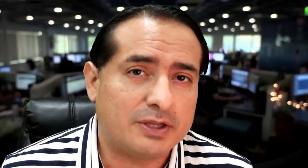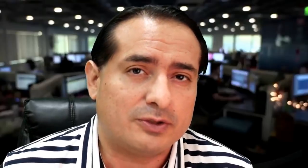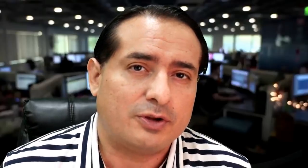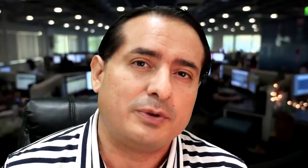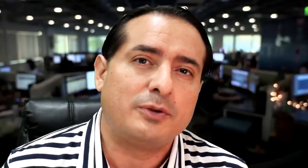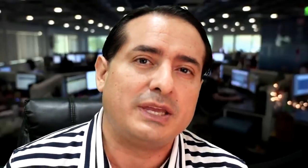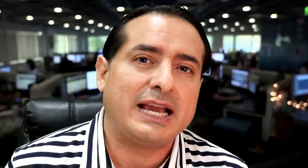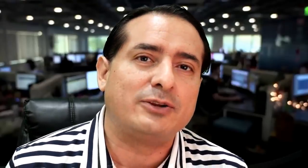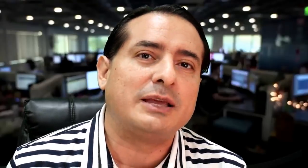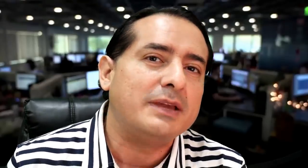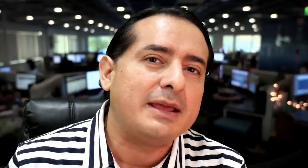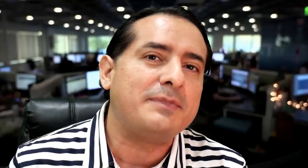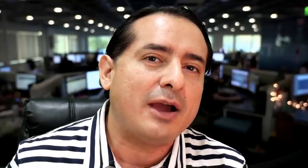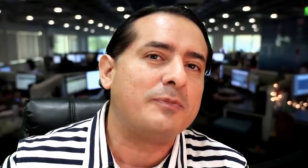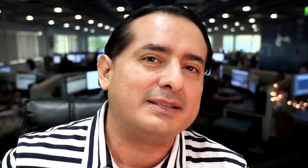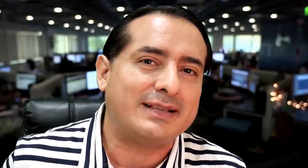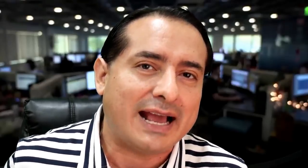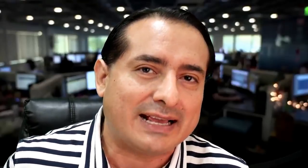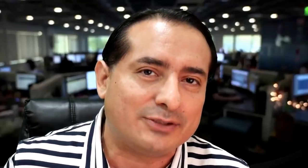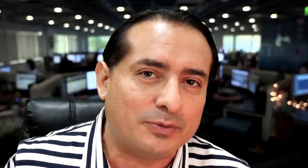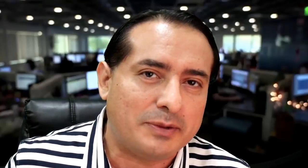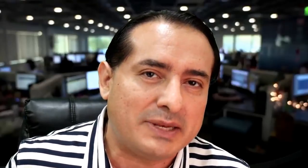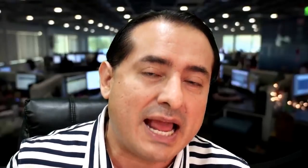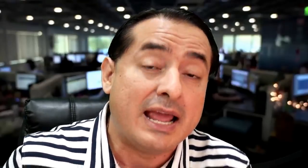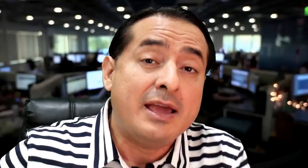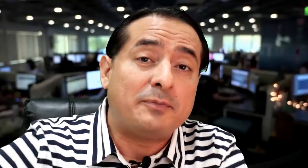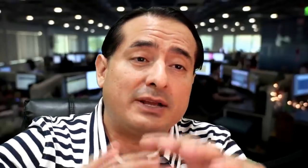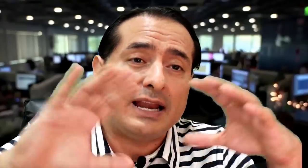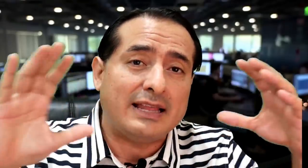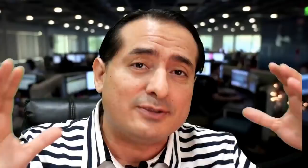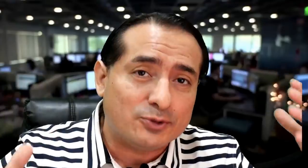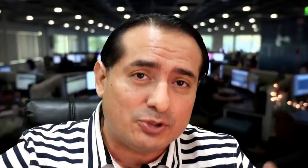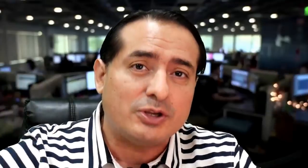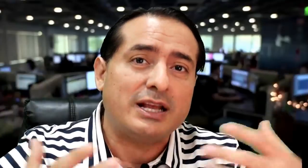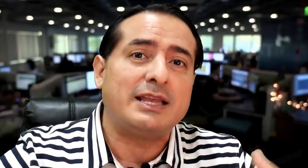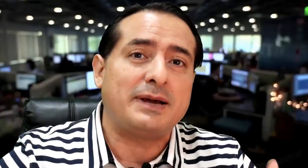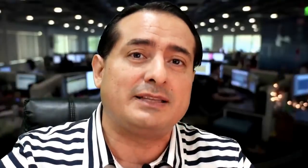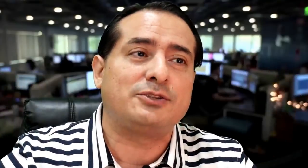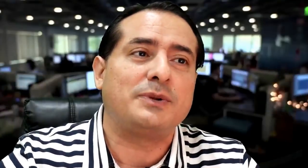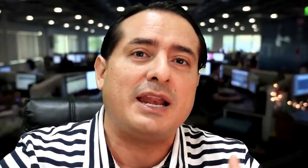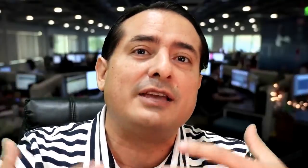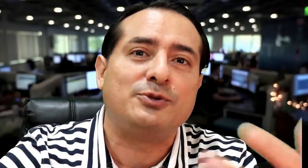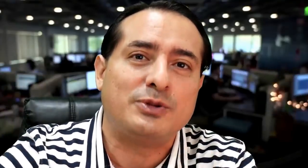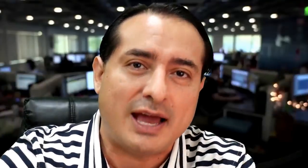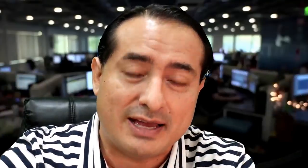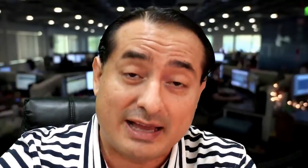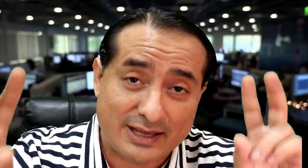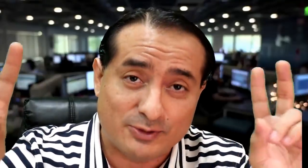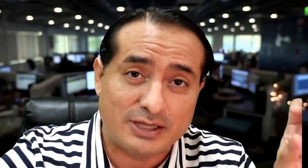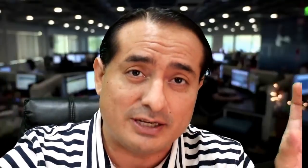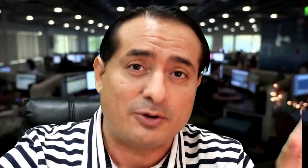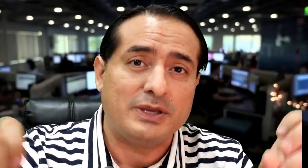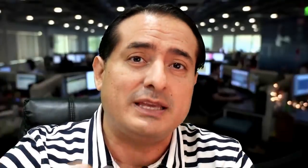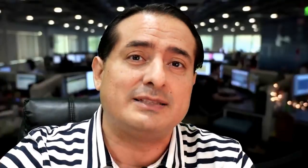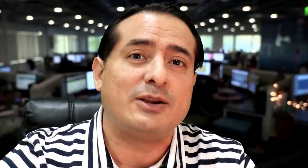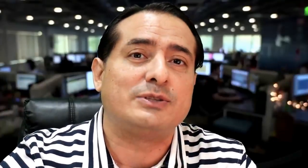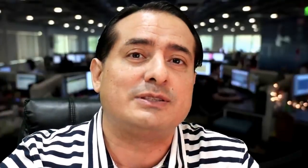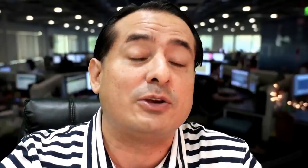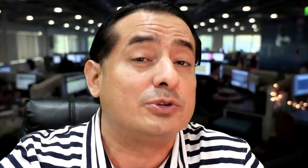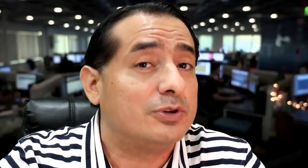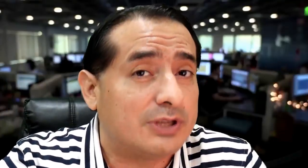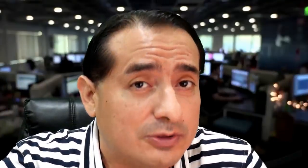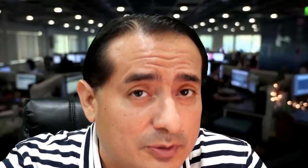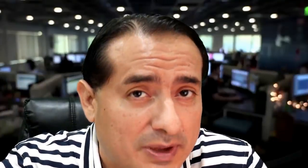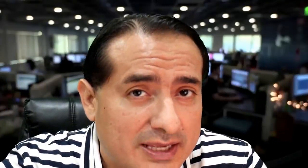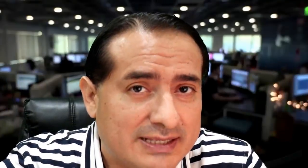posicionamiento del gobierno mexicano también envía un mensaje subliminal porque la discusión y el debate sobre la ayuda ayuda entre comillas de los